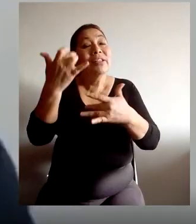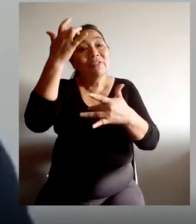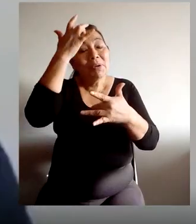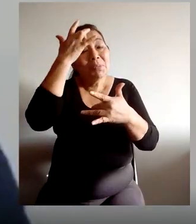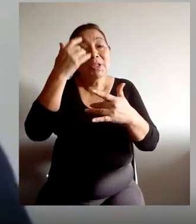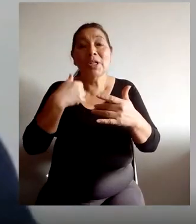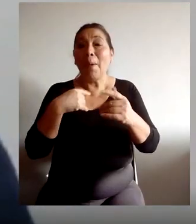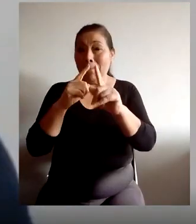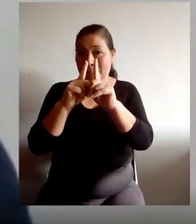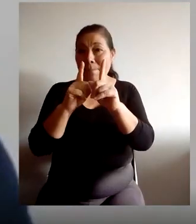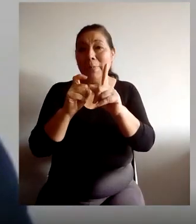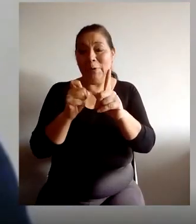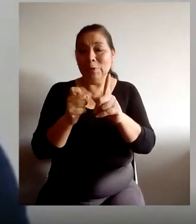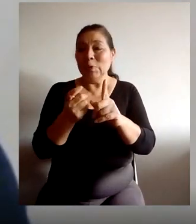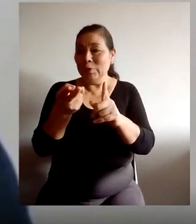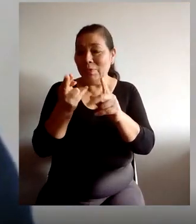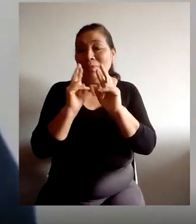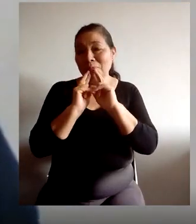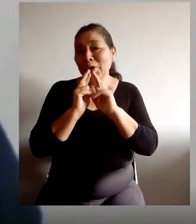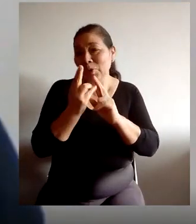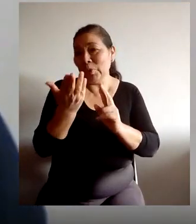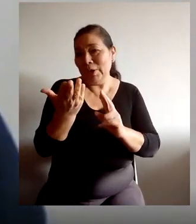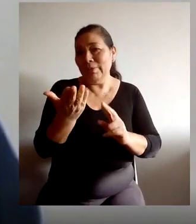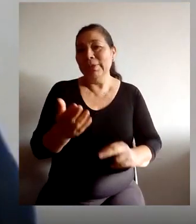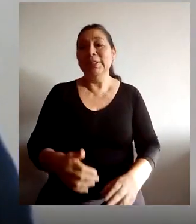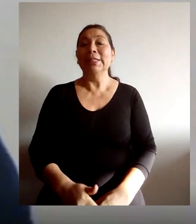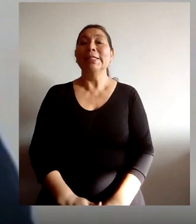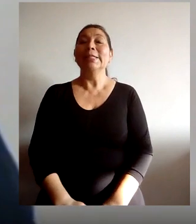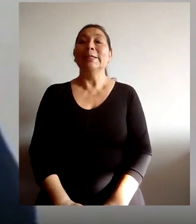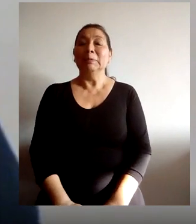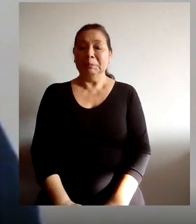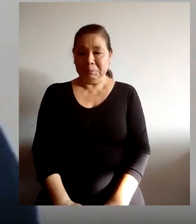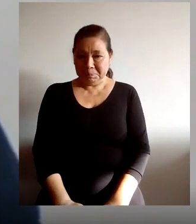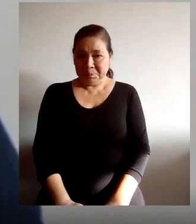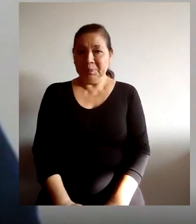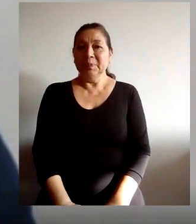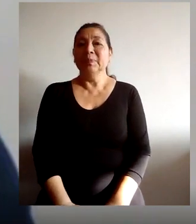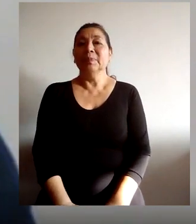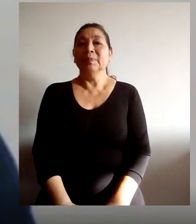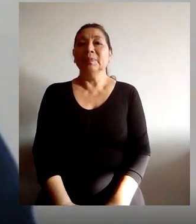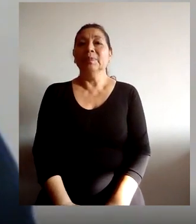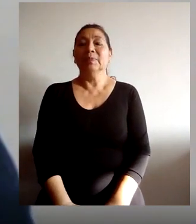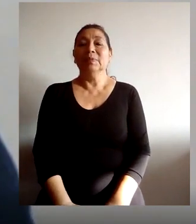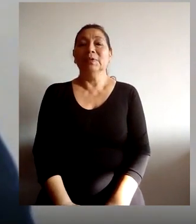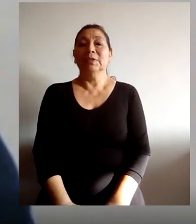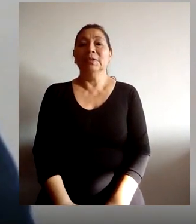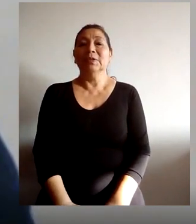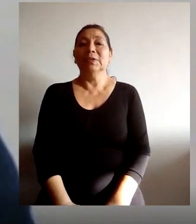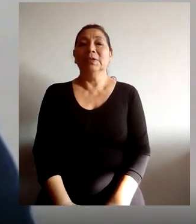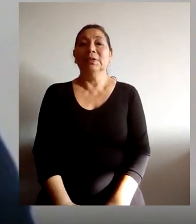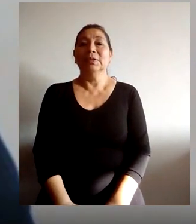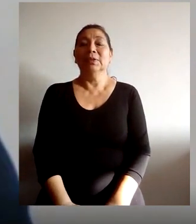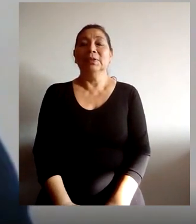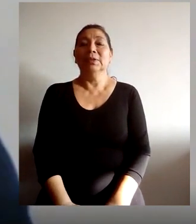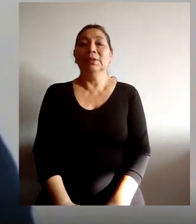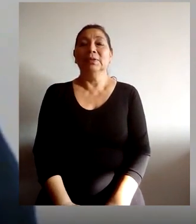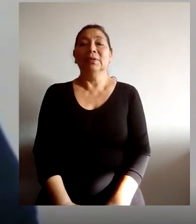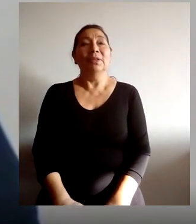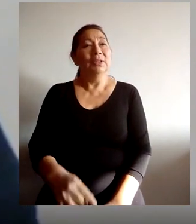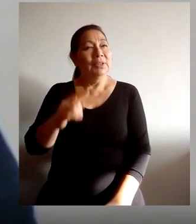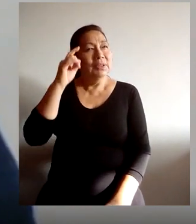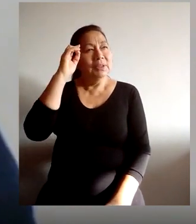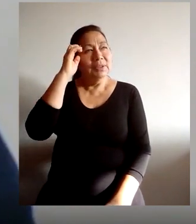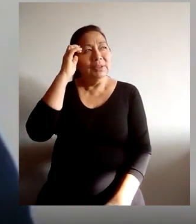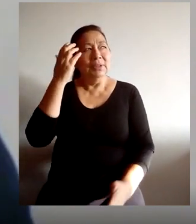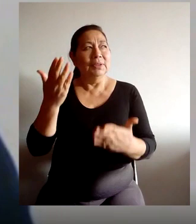Bien, señora magistrada. Creo que debemos partir obviamente yo no soy médico, pero